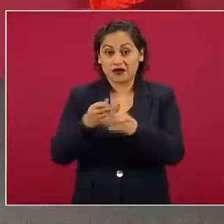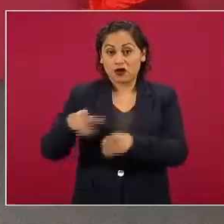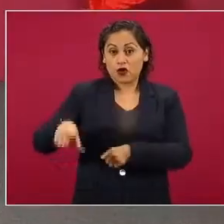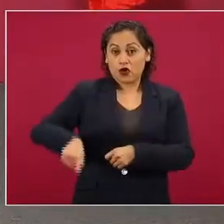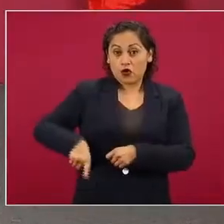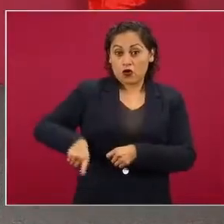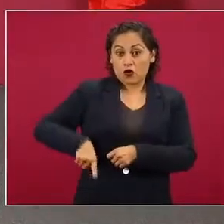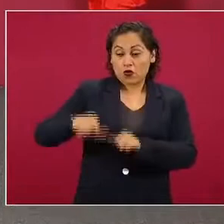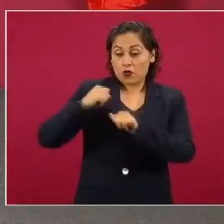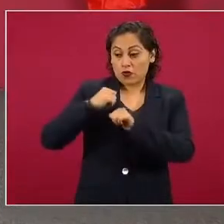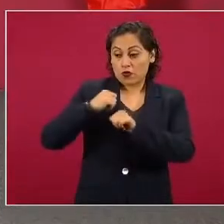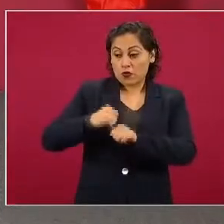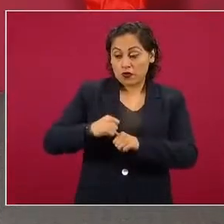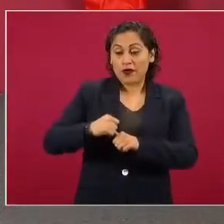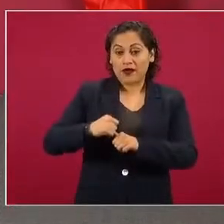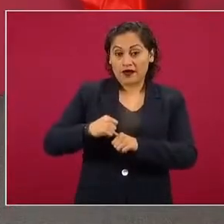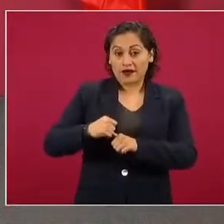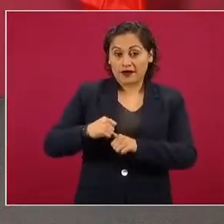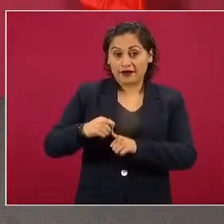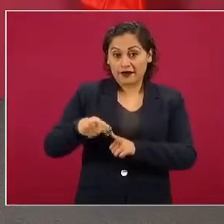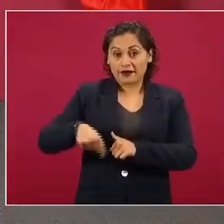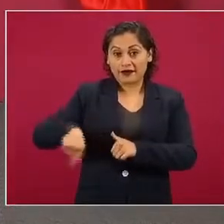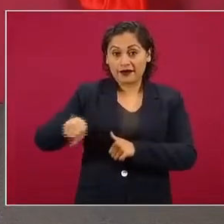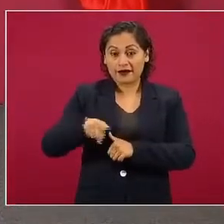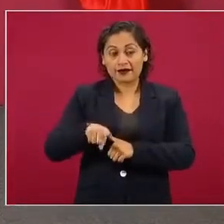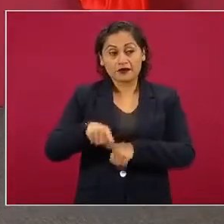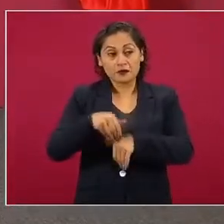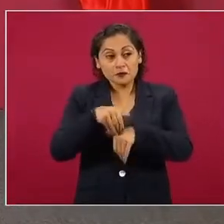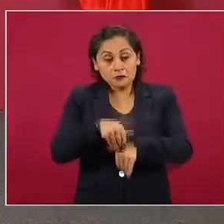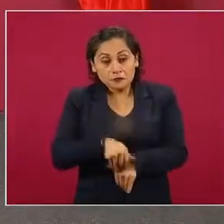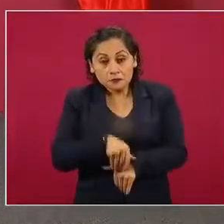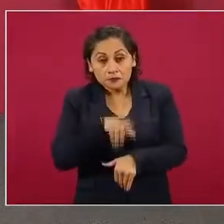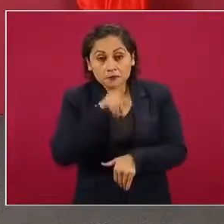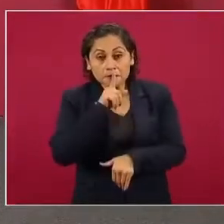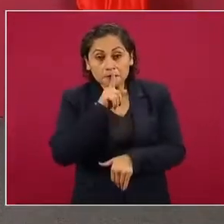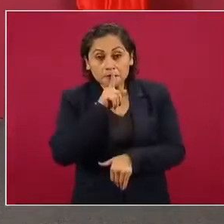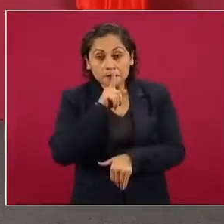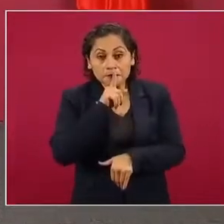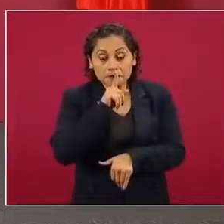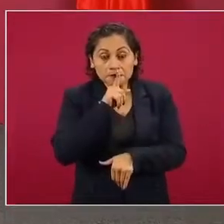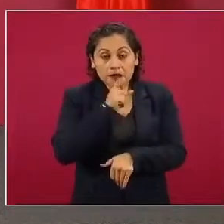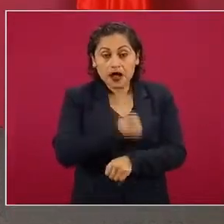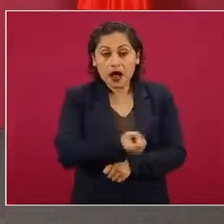un gobierno convertido en un comité al servicio de una minoría,